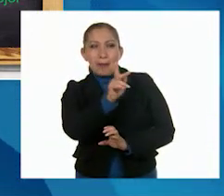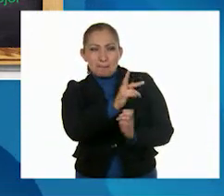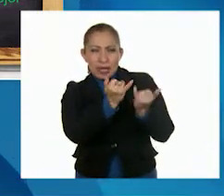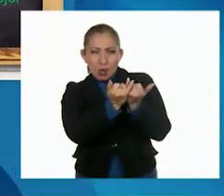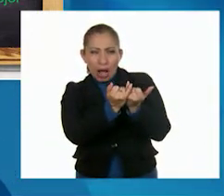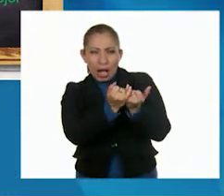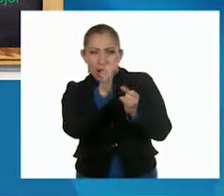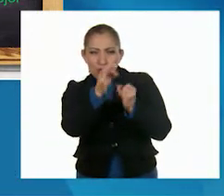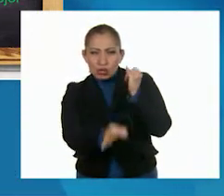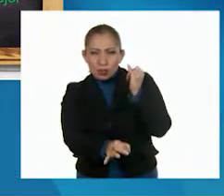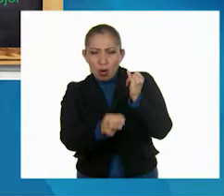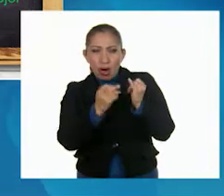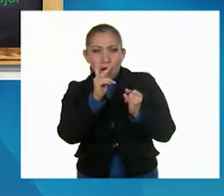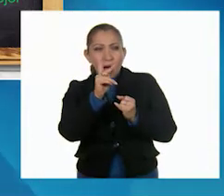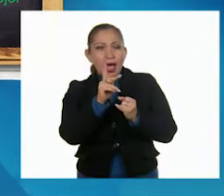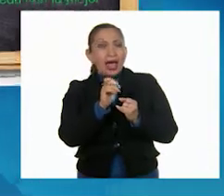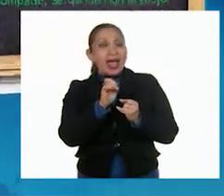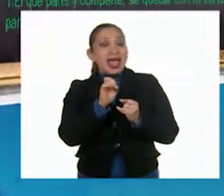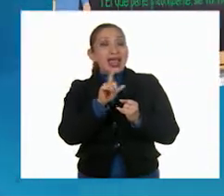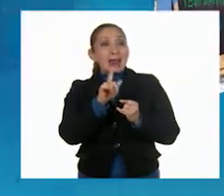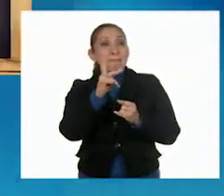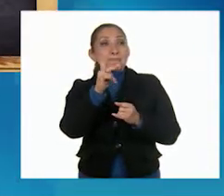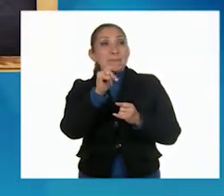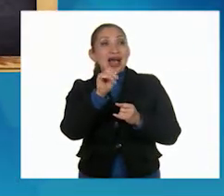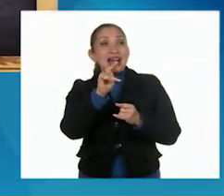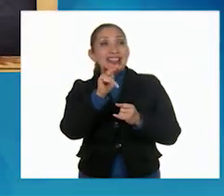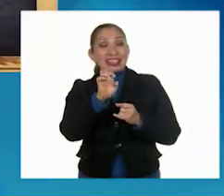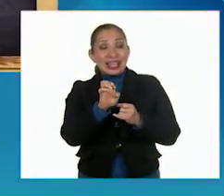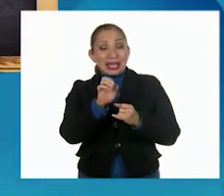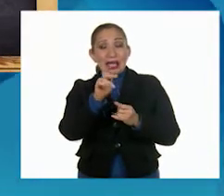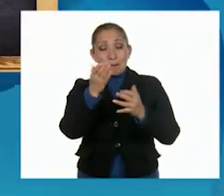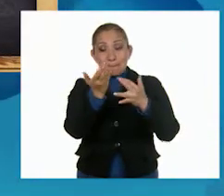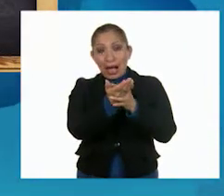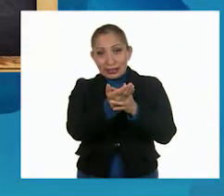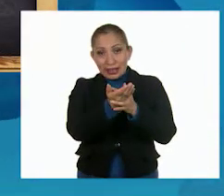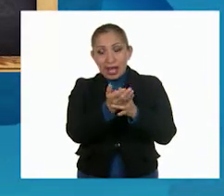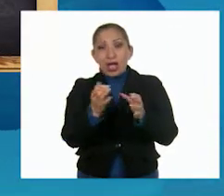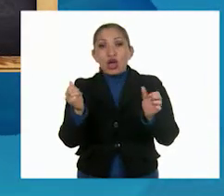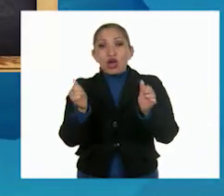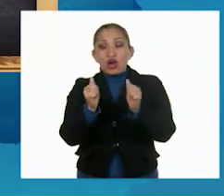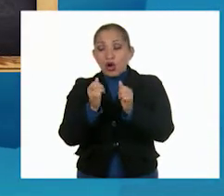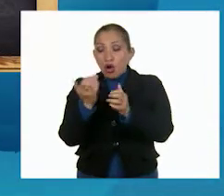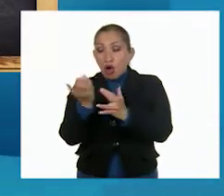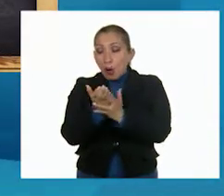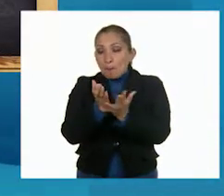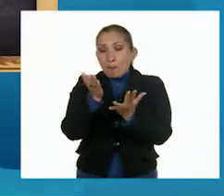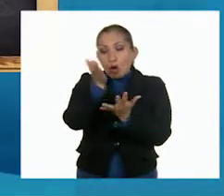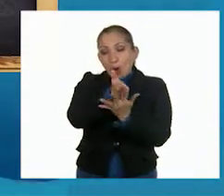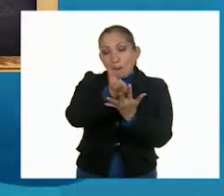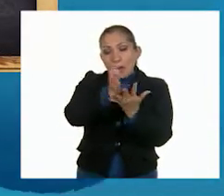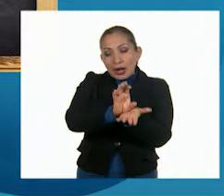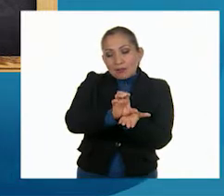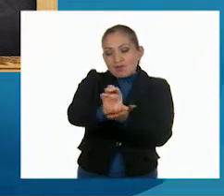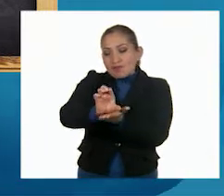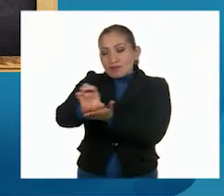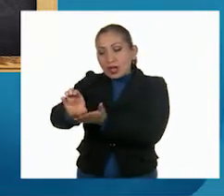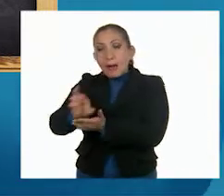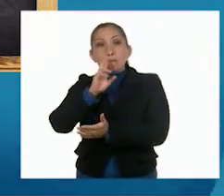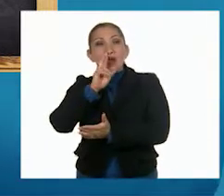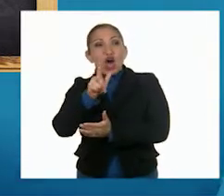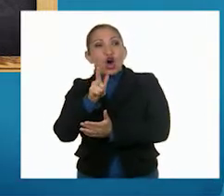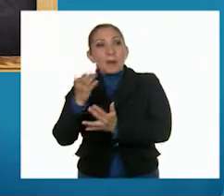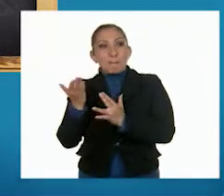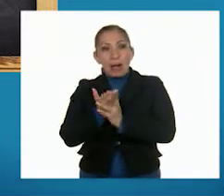misma terminación, ¿verdad? Uh-huh. Parte y comparte se queda con la mejor parte.